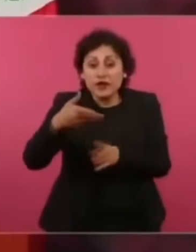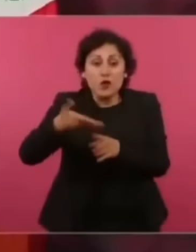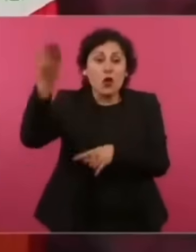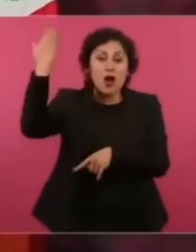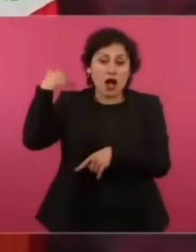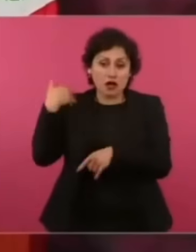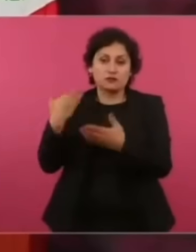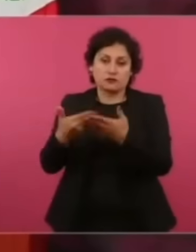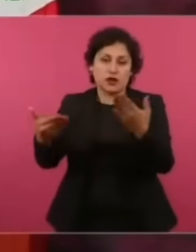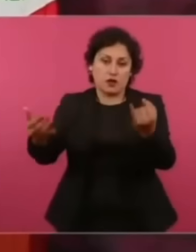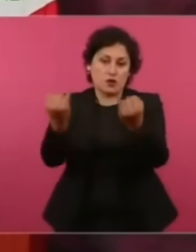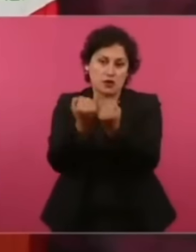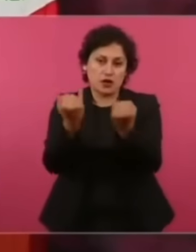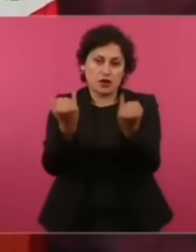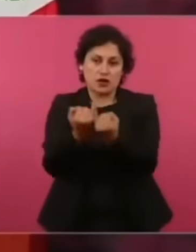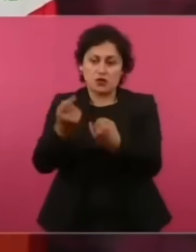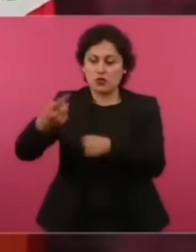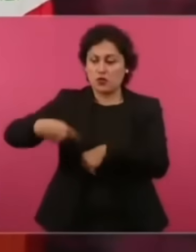estaban